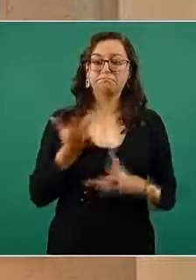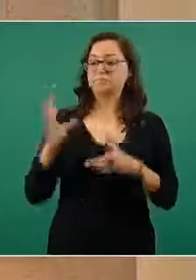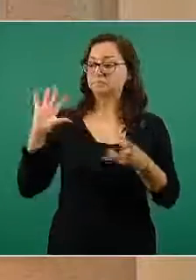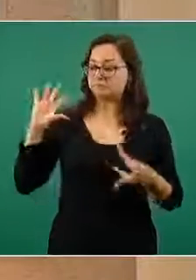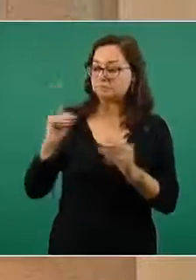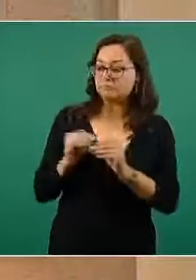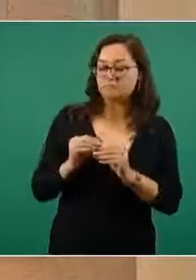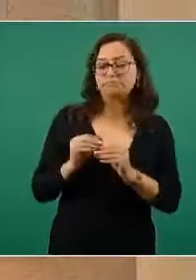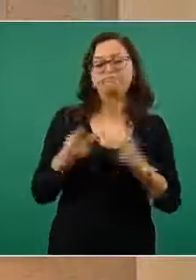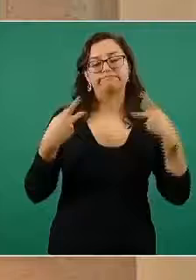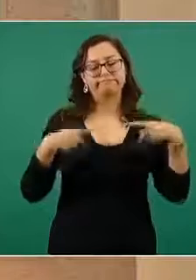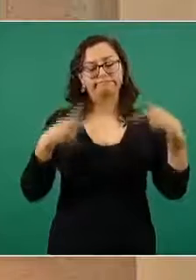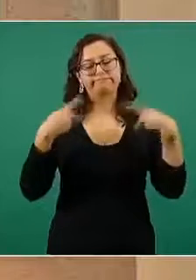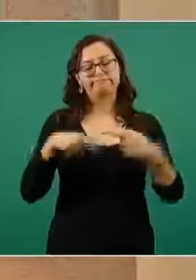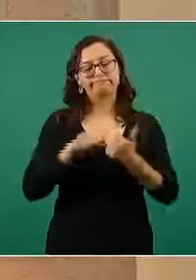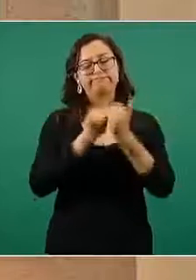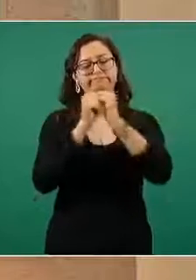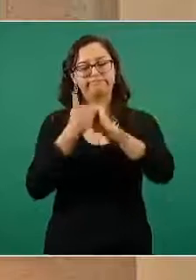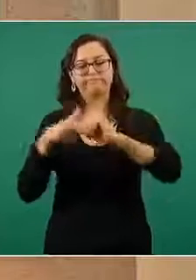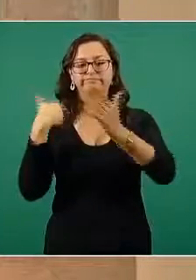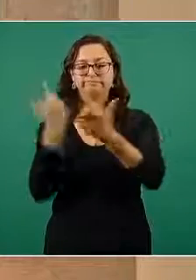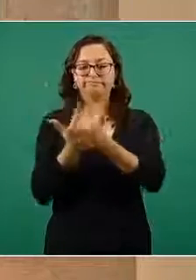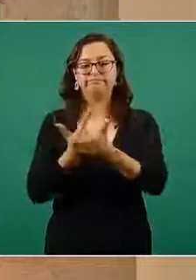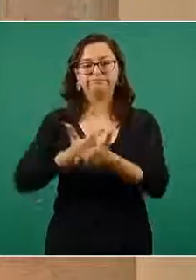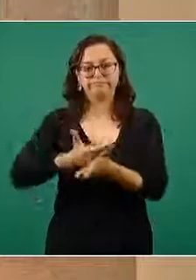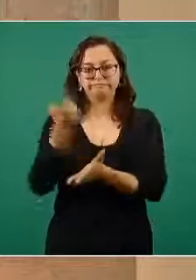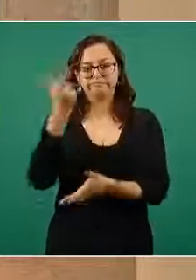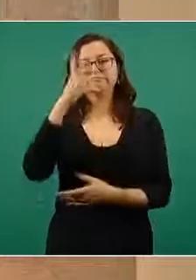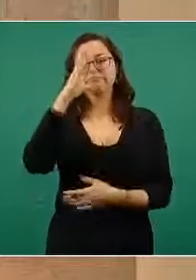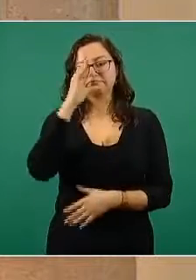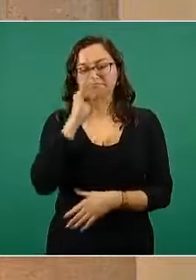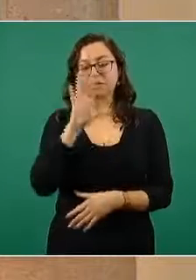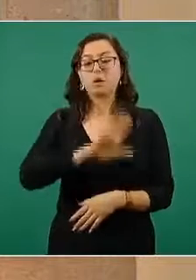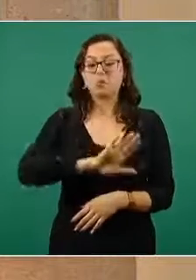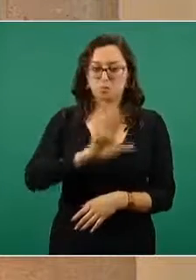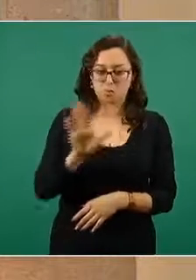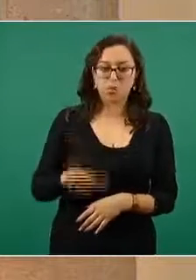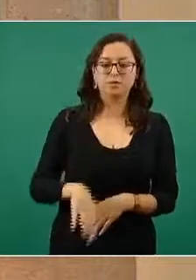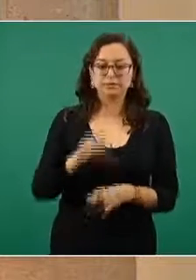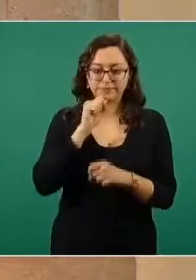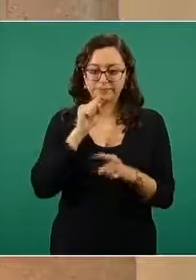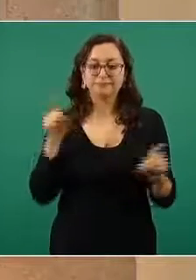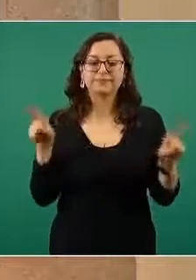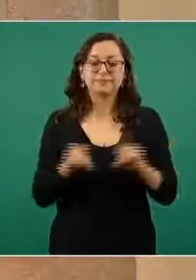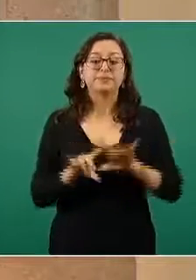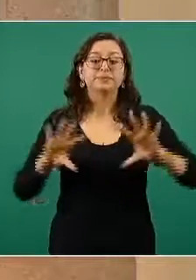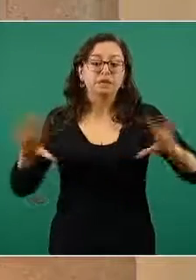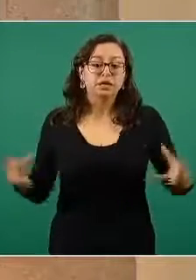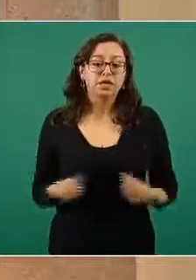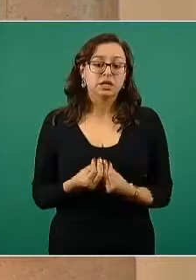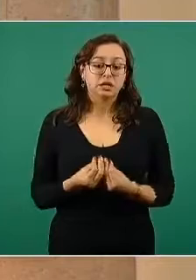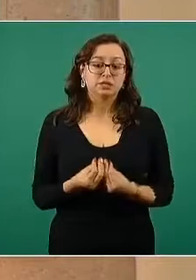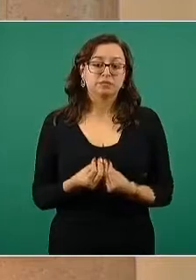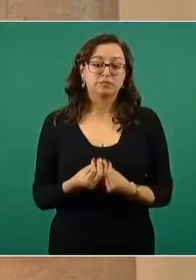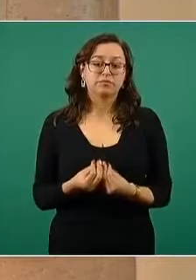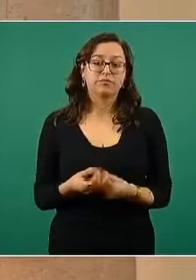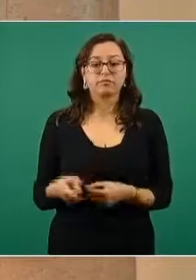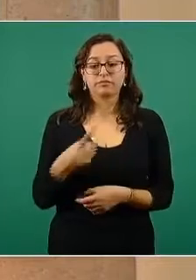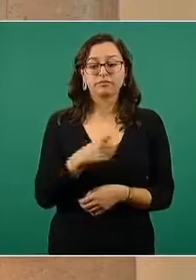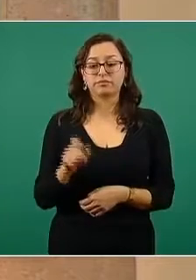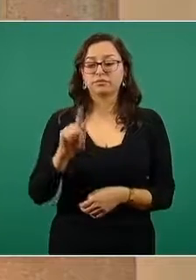a consecuencias de las complicaciones que también sabemos la enfermedad produce y que para el día de hoy tienen o